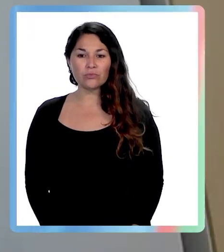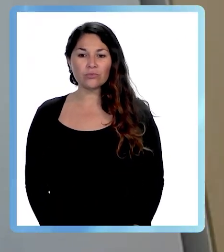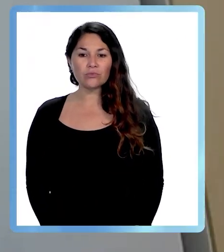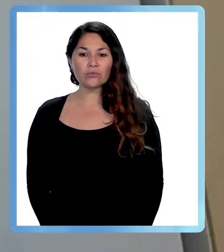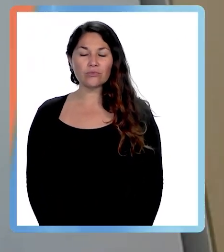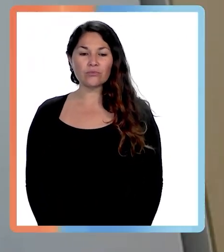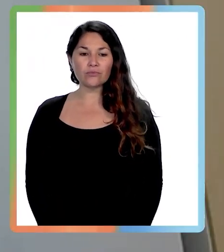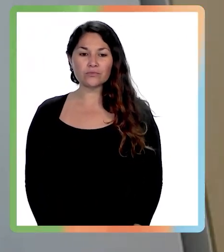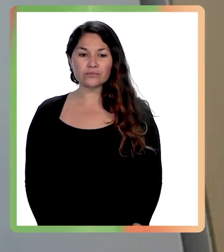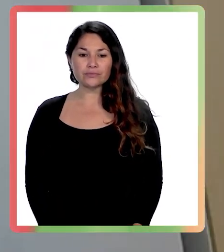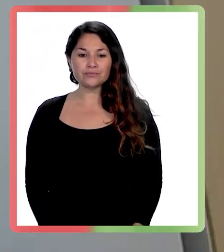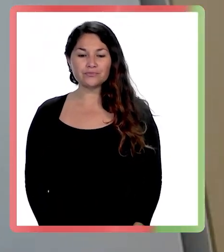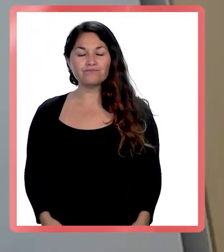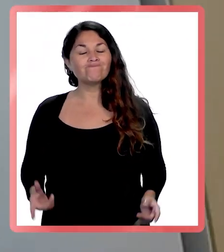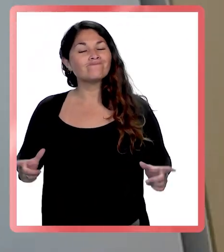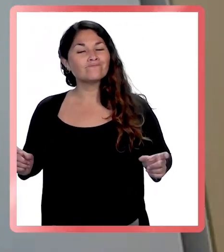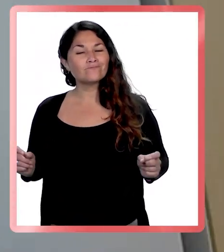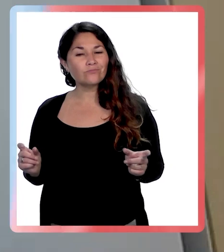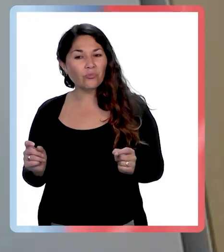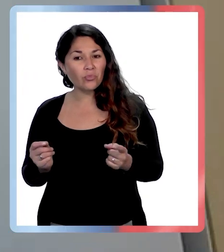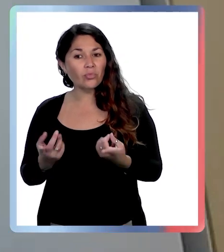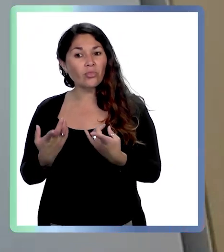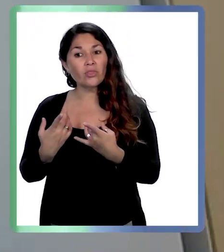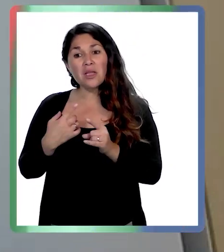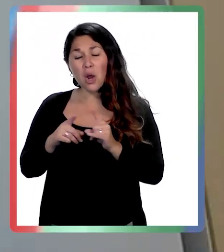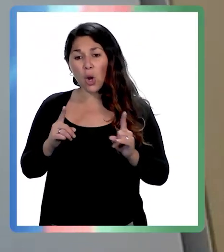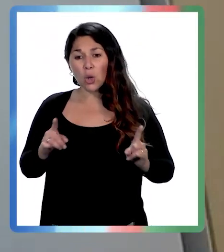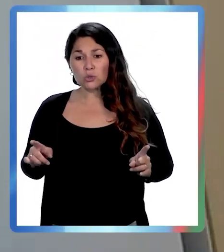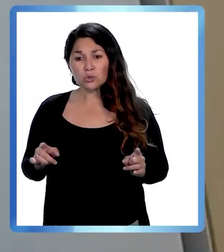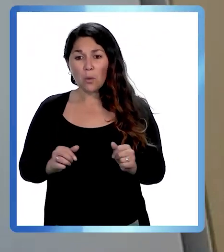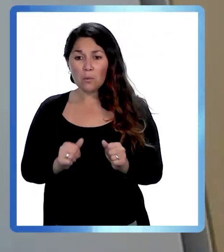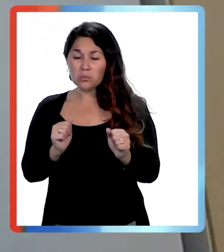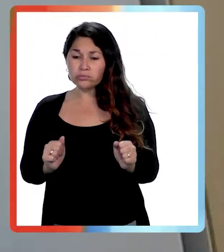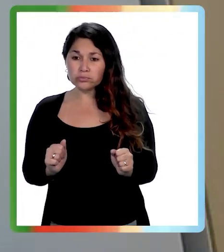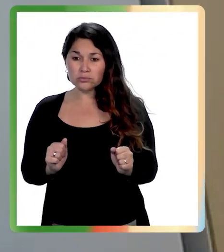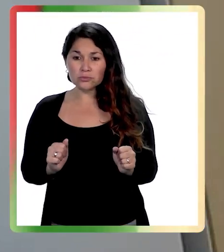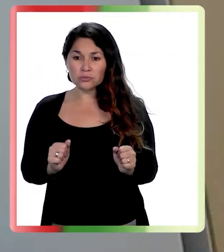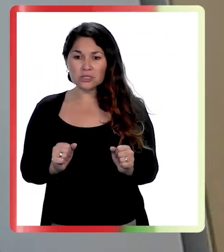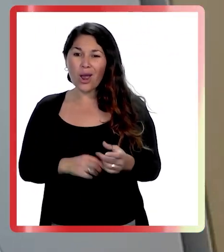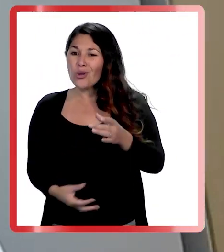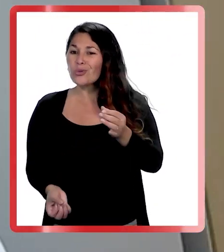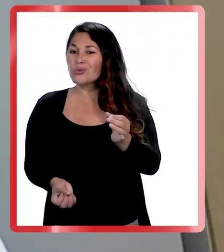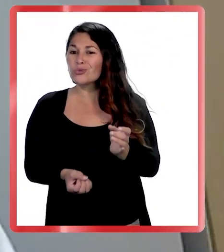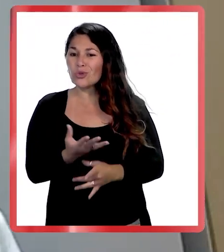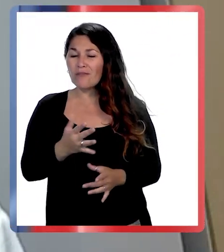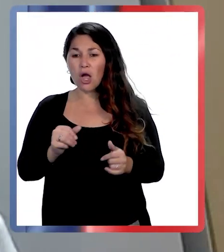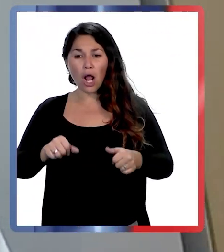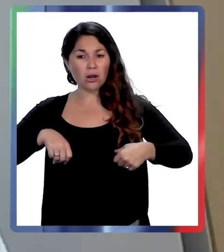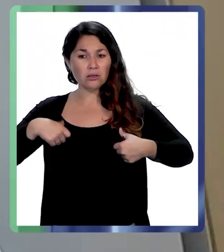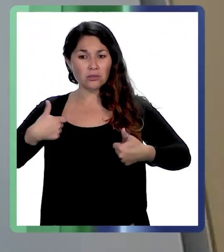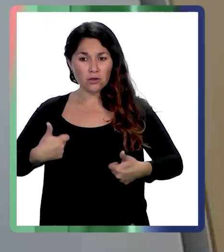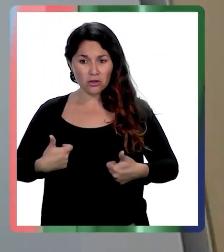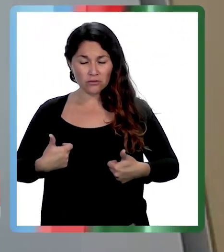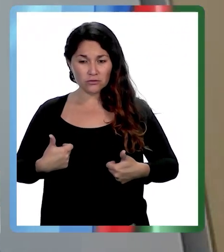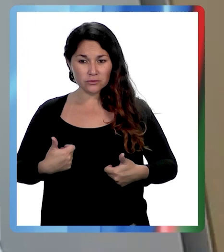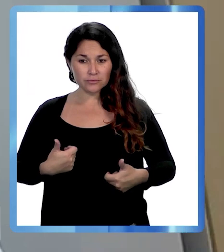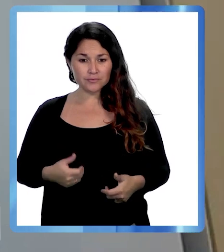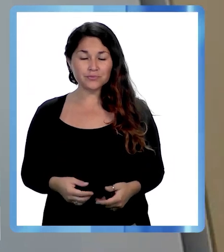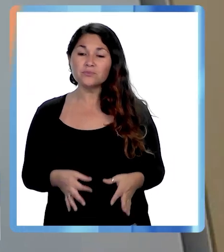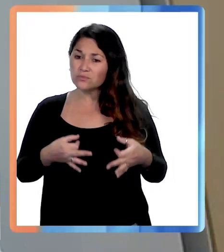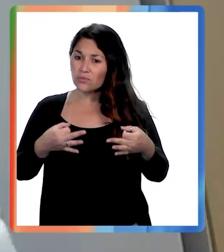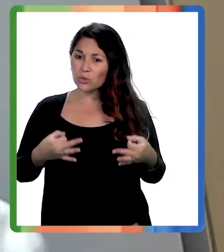caso de los cánceres, de otros cánceres que pudieran en el fondo debutar a edad más